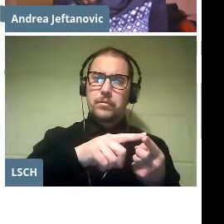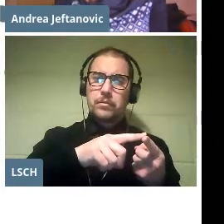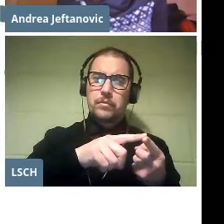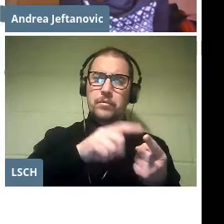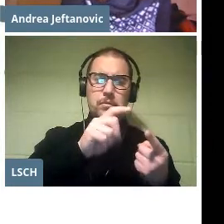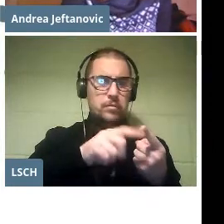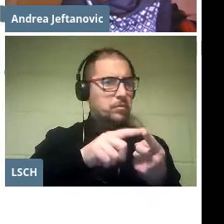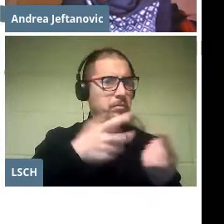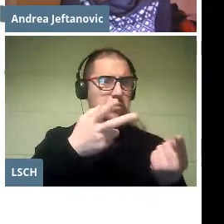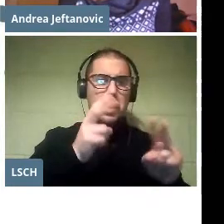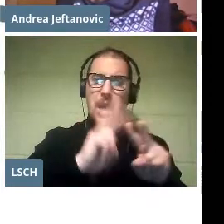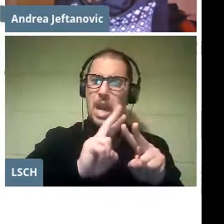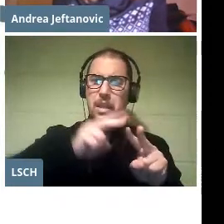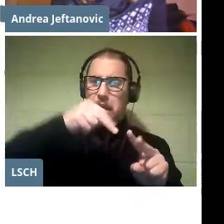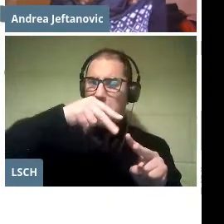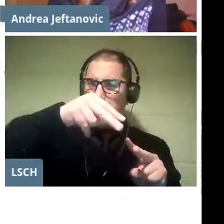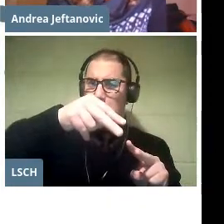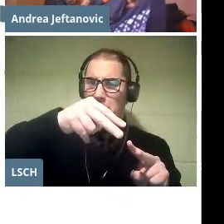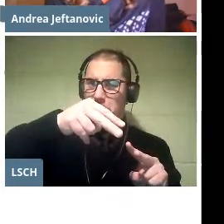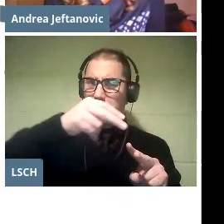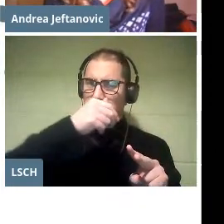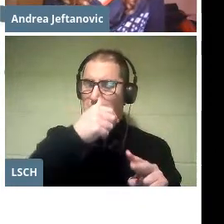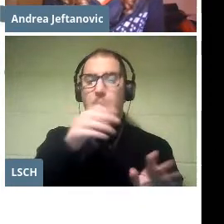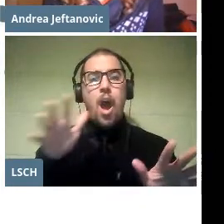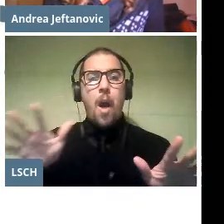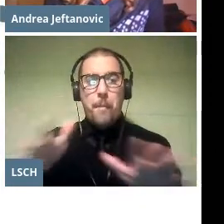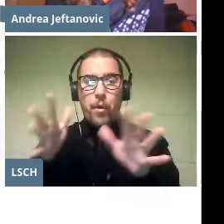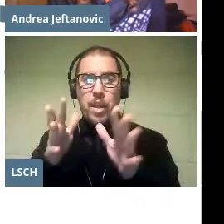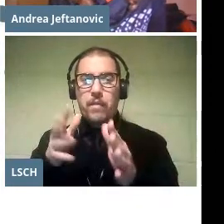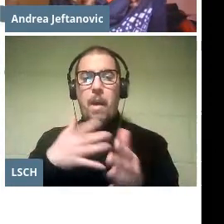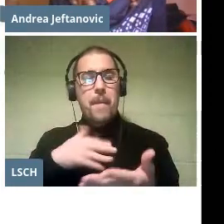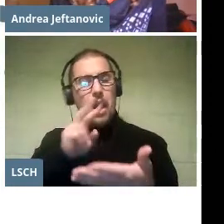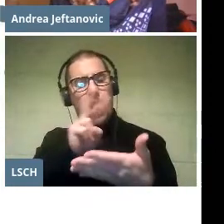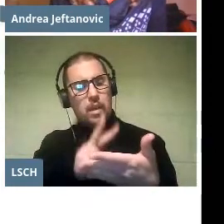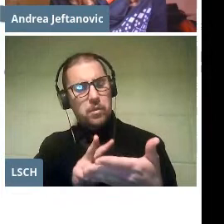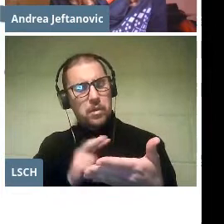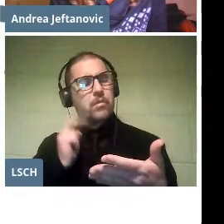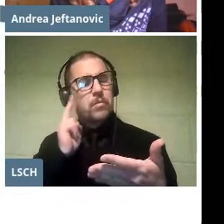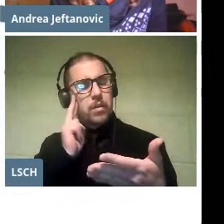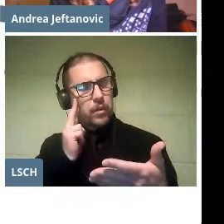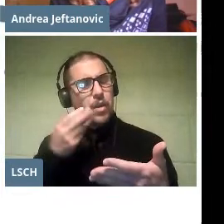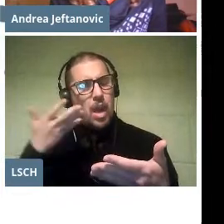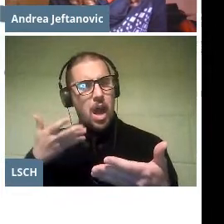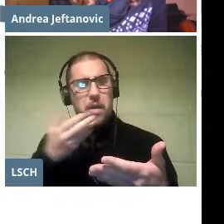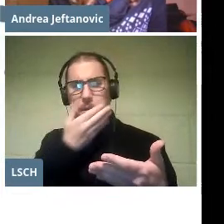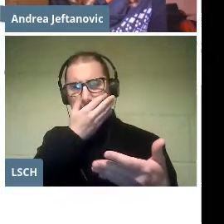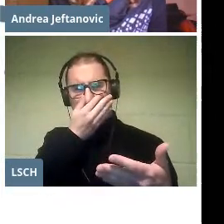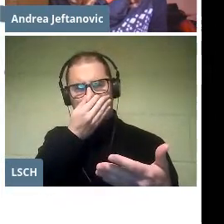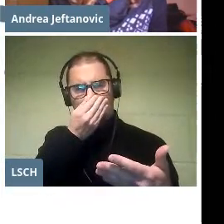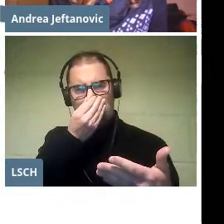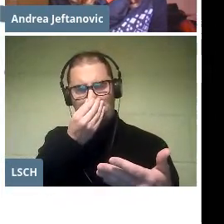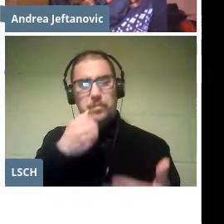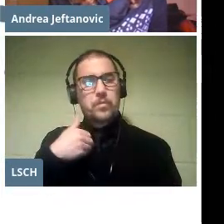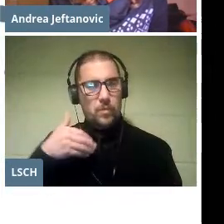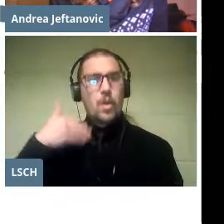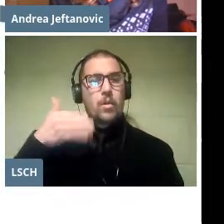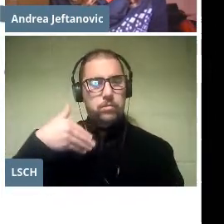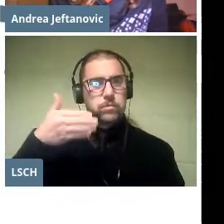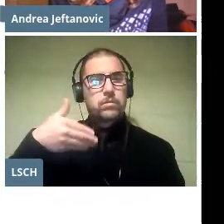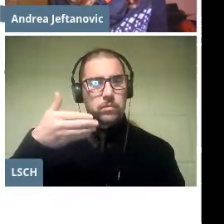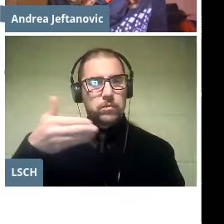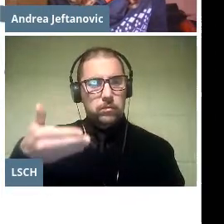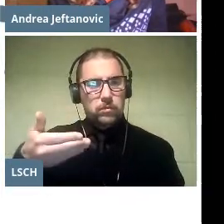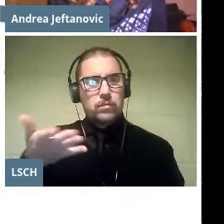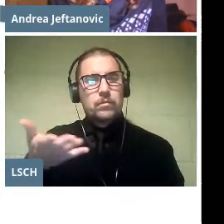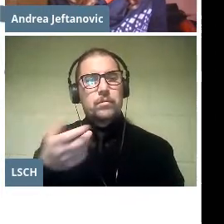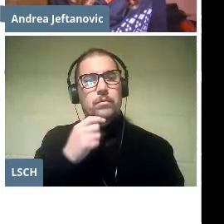El acto de caminar ha motivado mis lecturas y reflexiones más recientes. Siguiendo esa